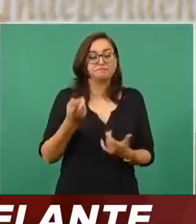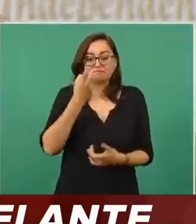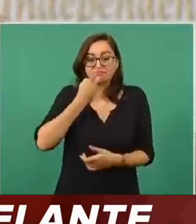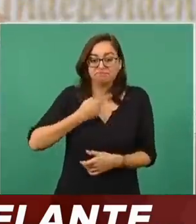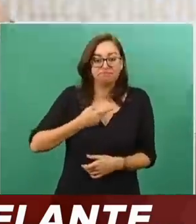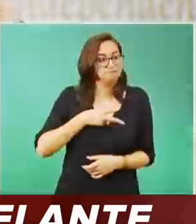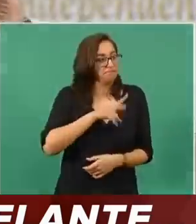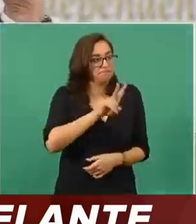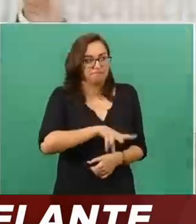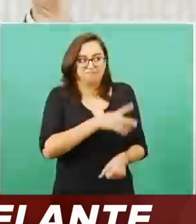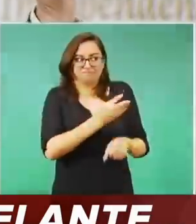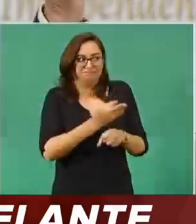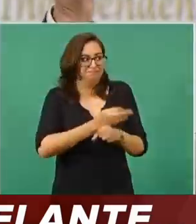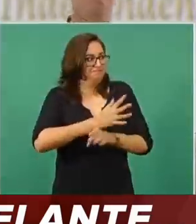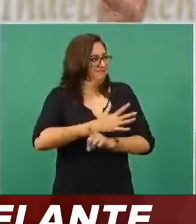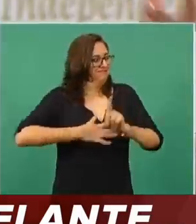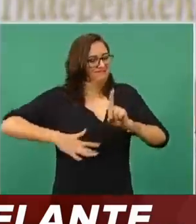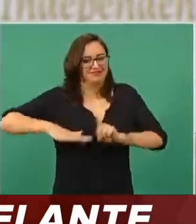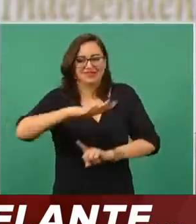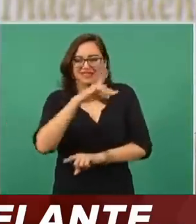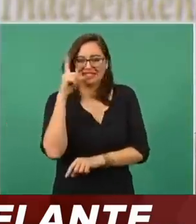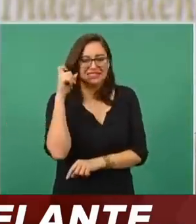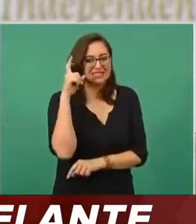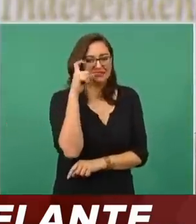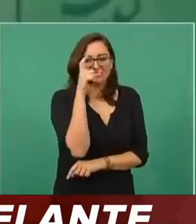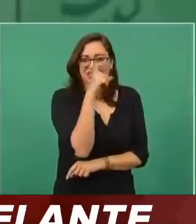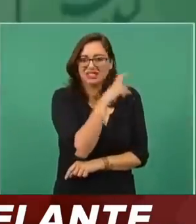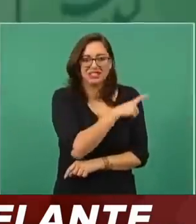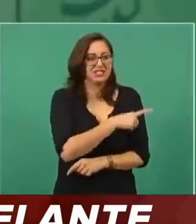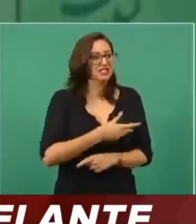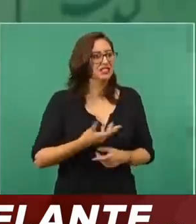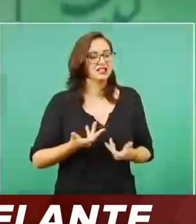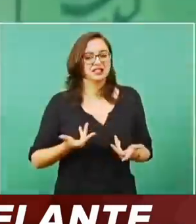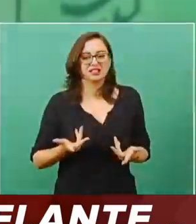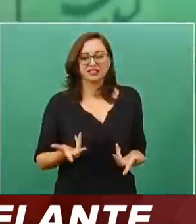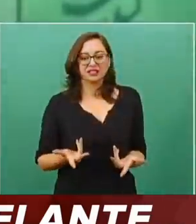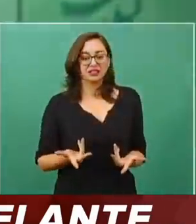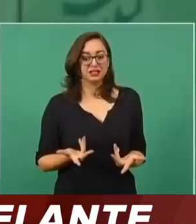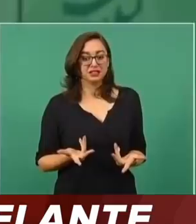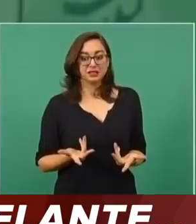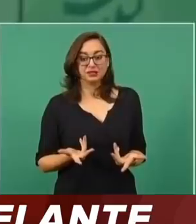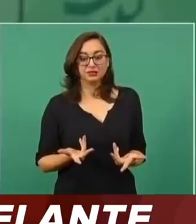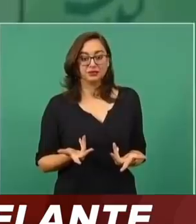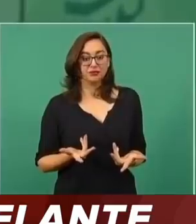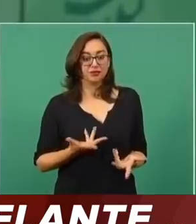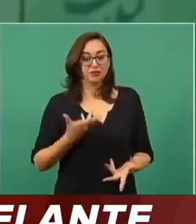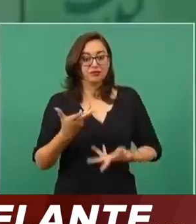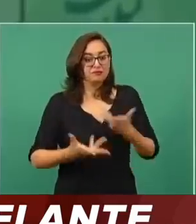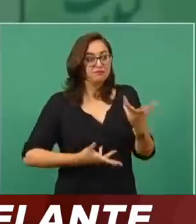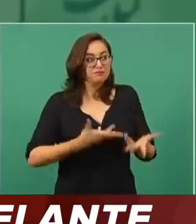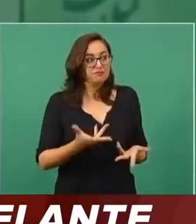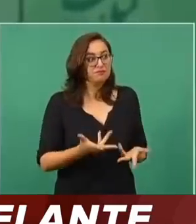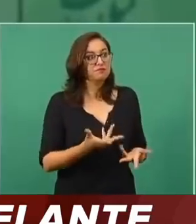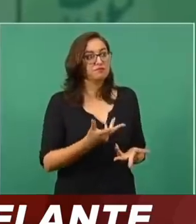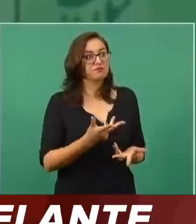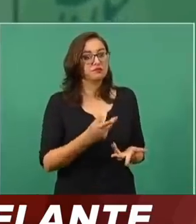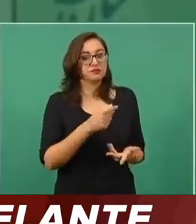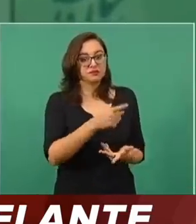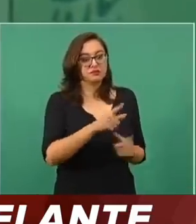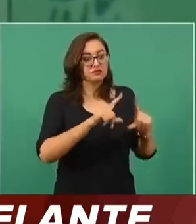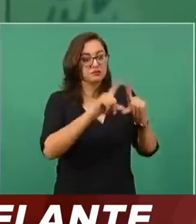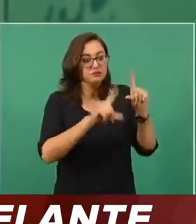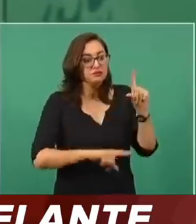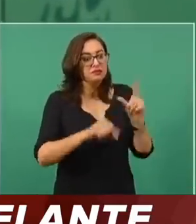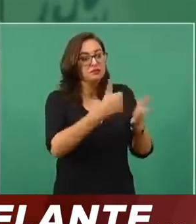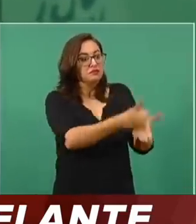cómo nos puedes o